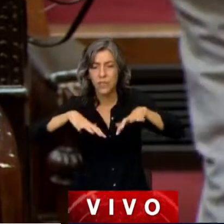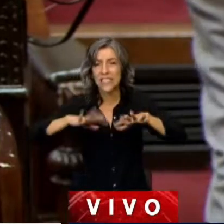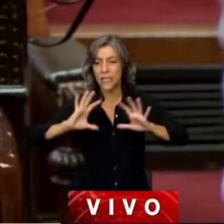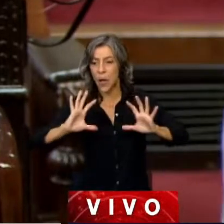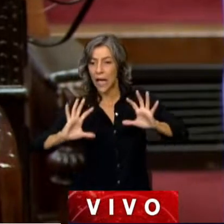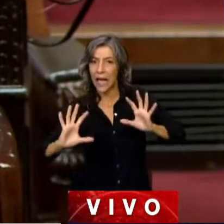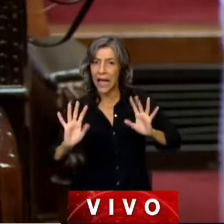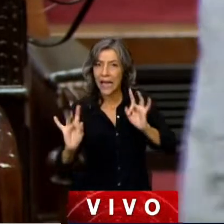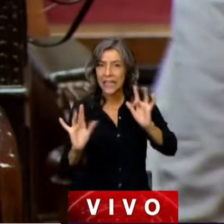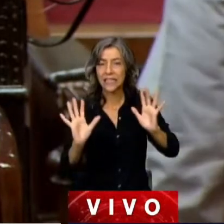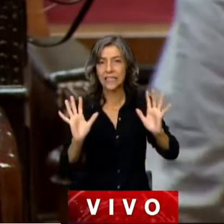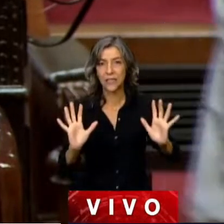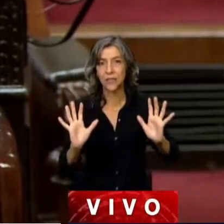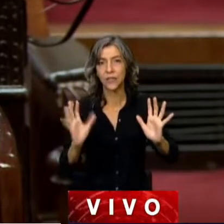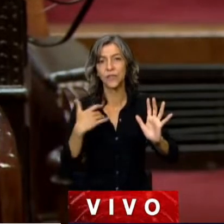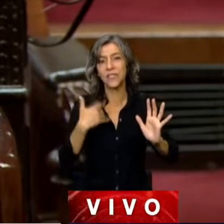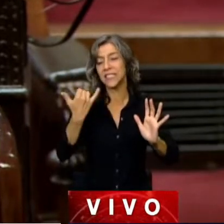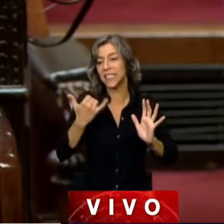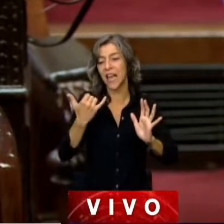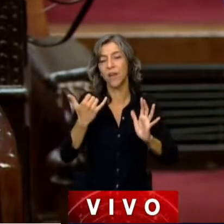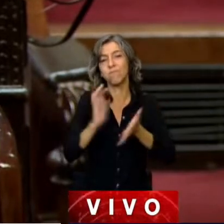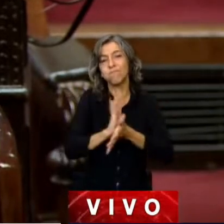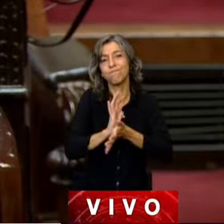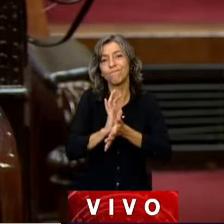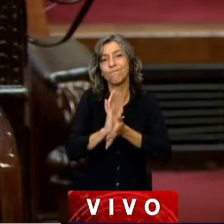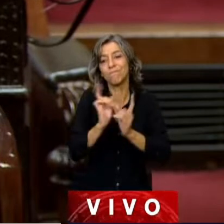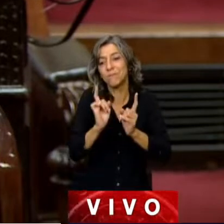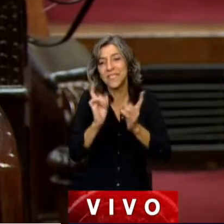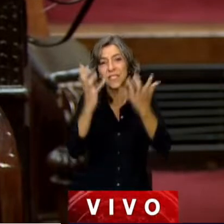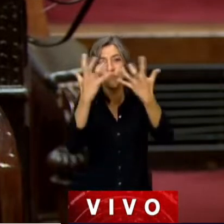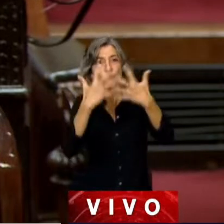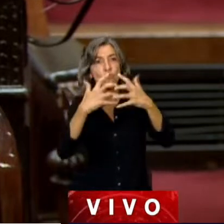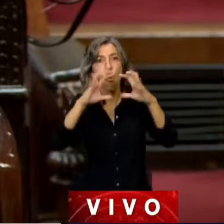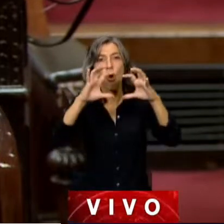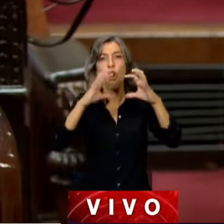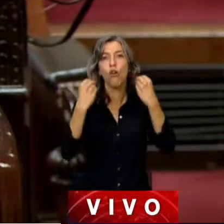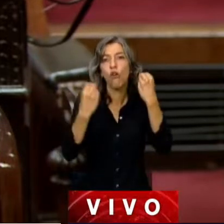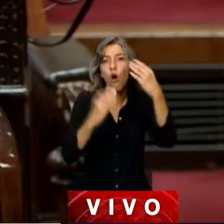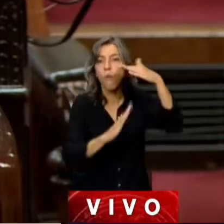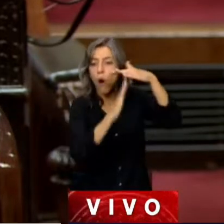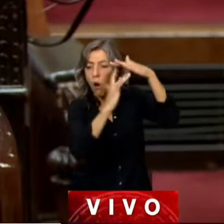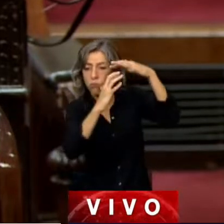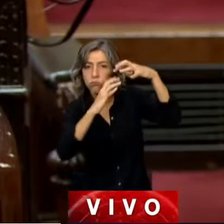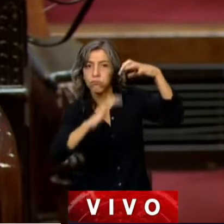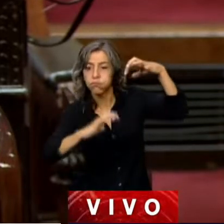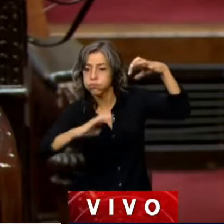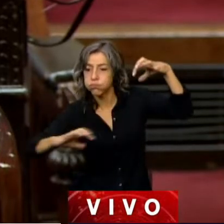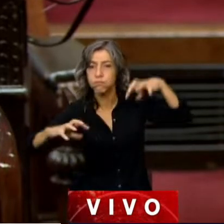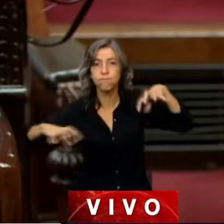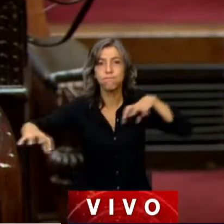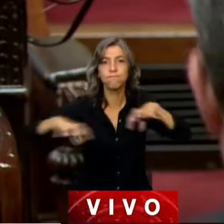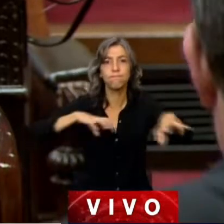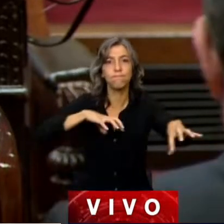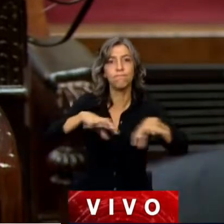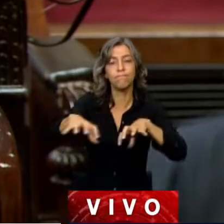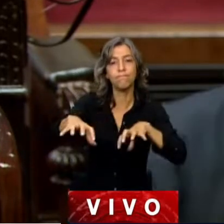compleja por cuestiones estructurales que aspiramos que en los próximos